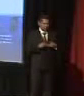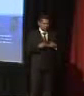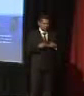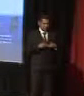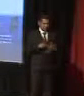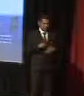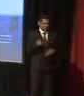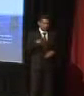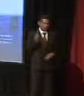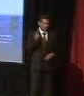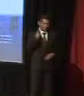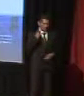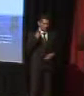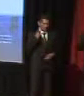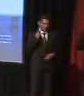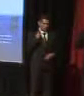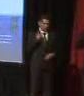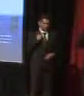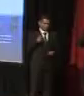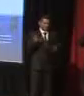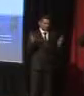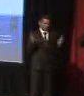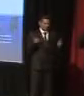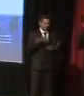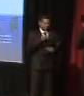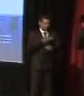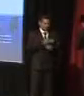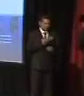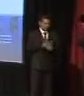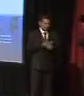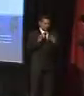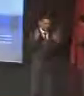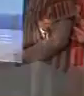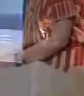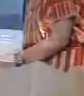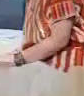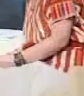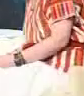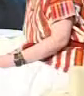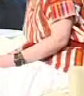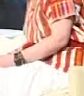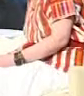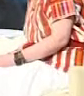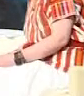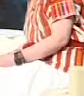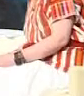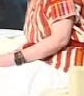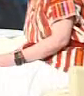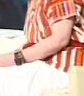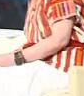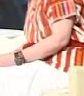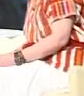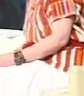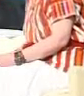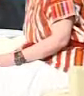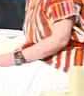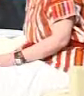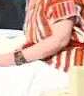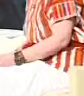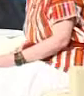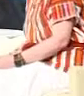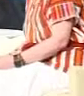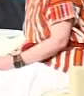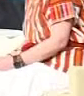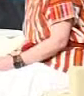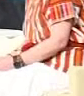y en los temas que hoy nos reúne profesor de universidad miembro del parlamento de croacia y